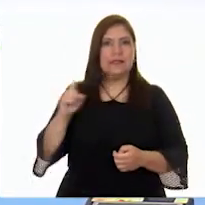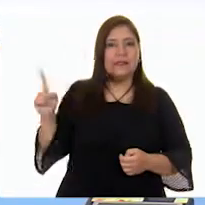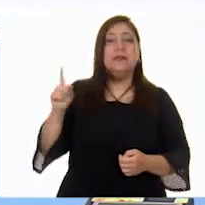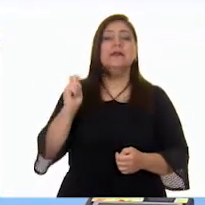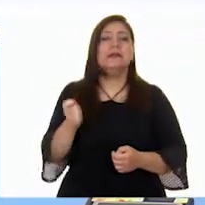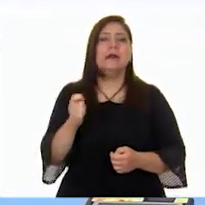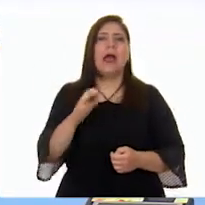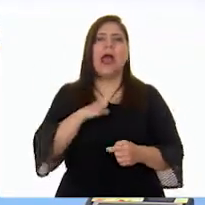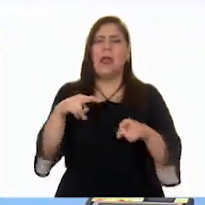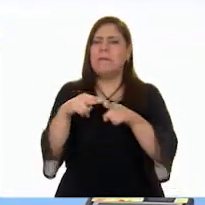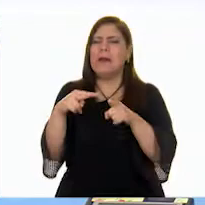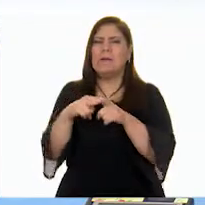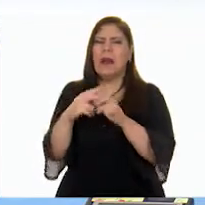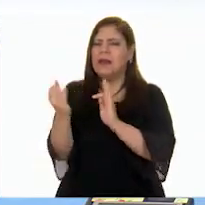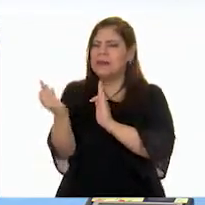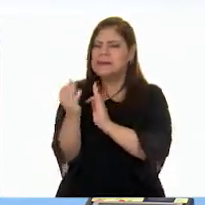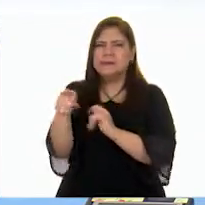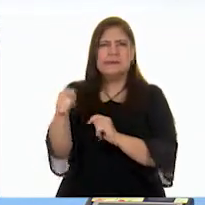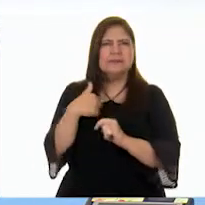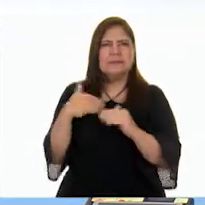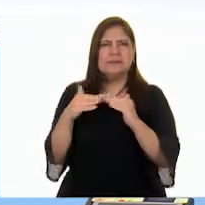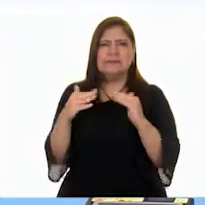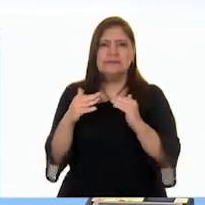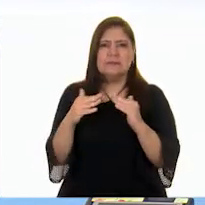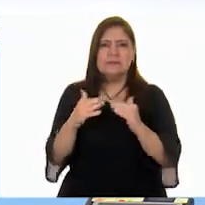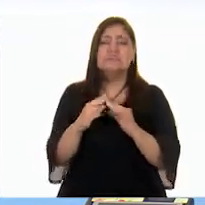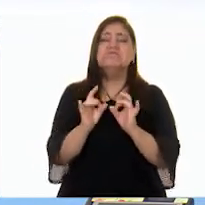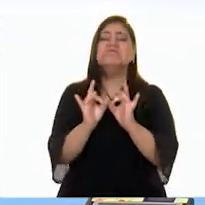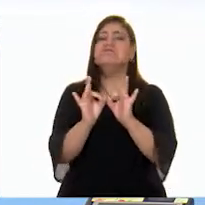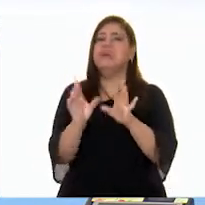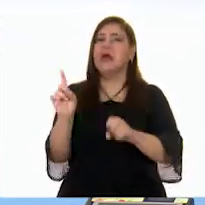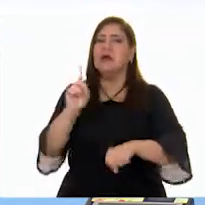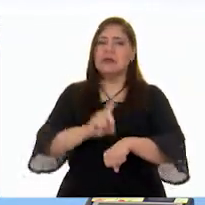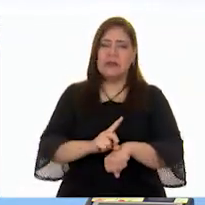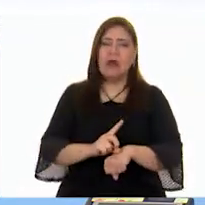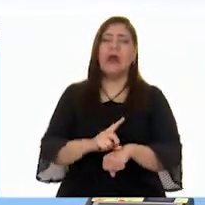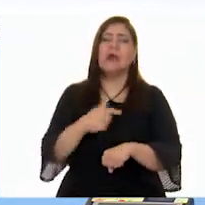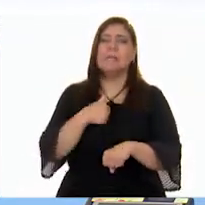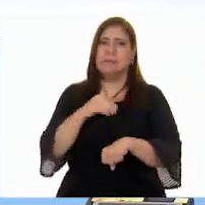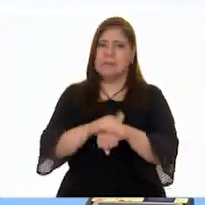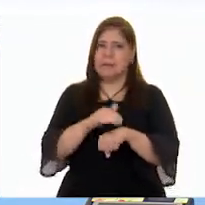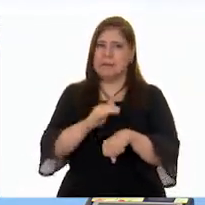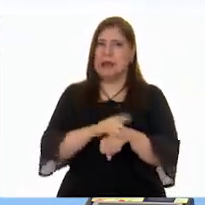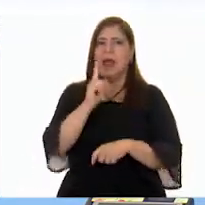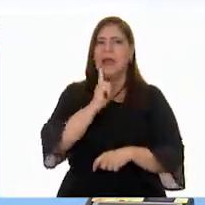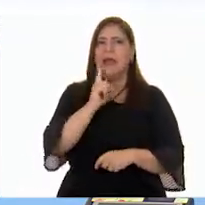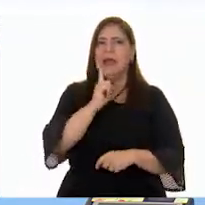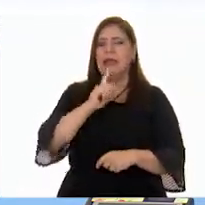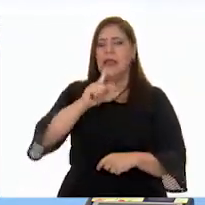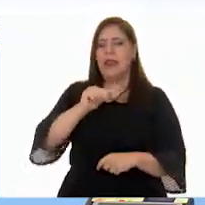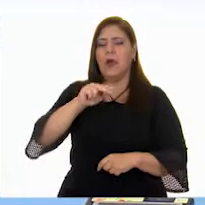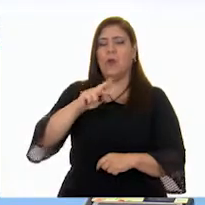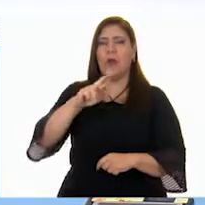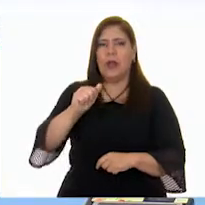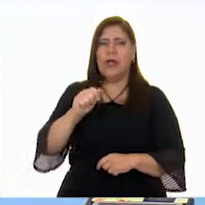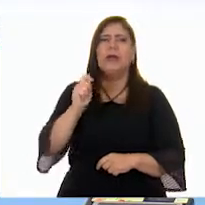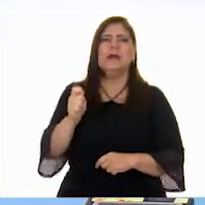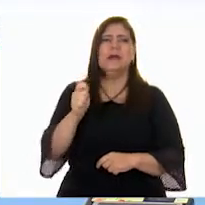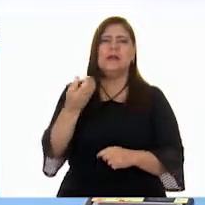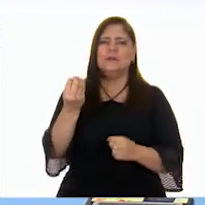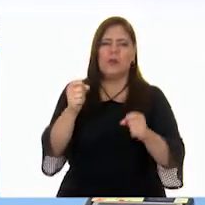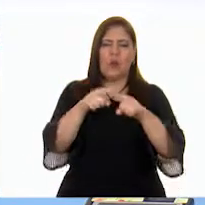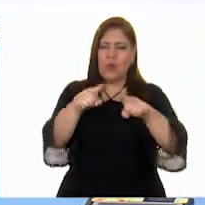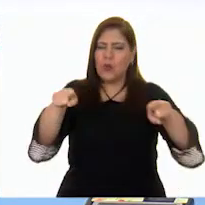En un parque que está cerca de mi casa. Ajá. Y en una ocasión me preguntó mi amiga Laura... ¿Cuántos metros de la pista